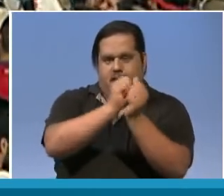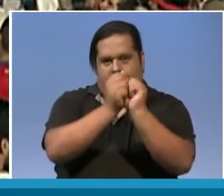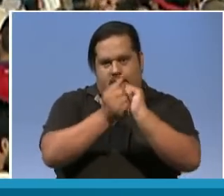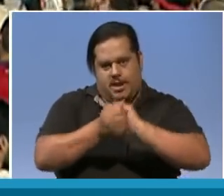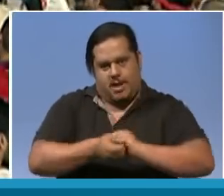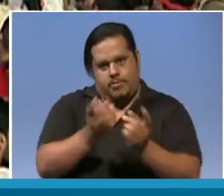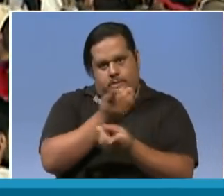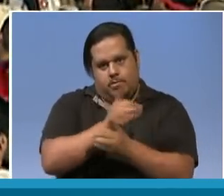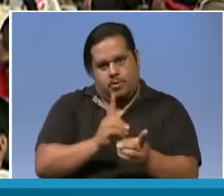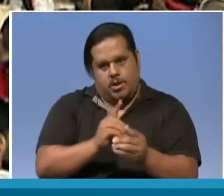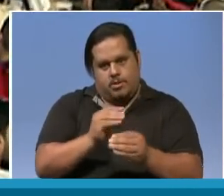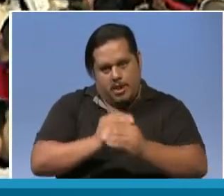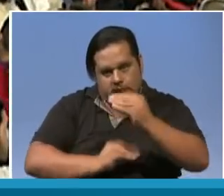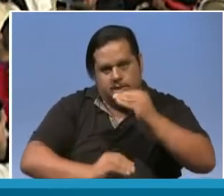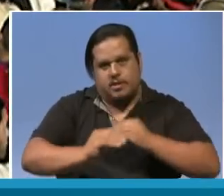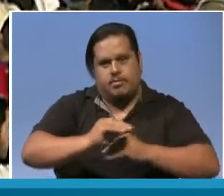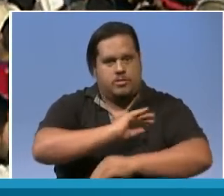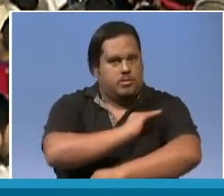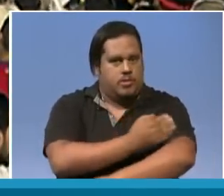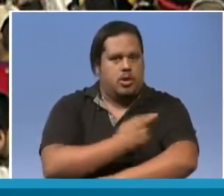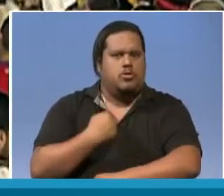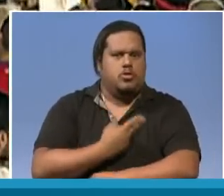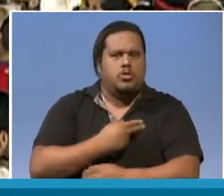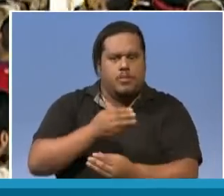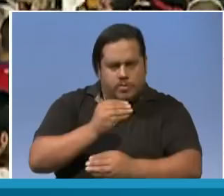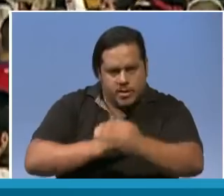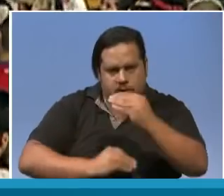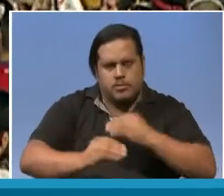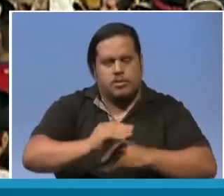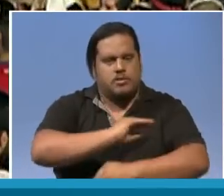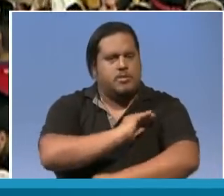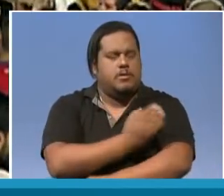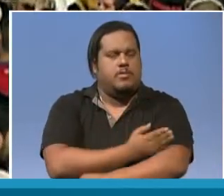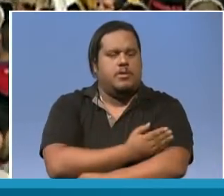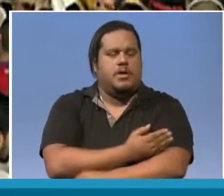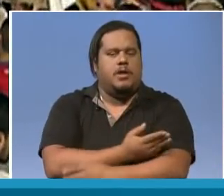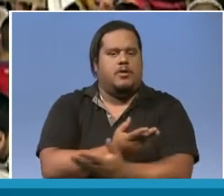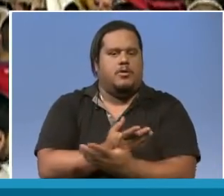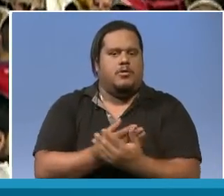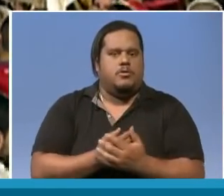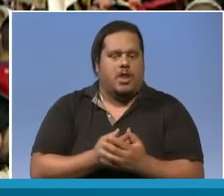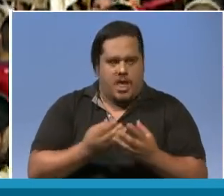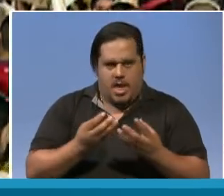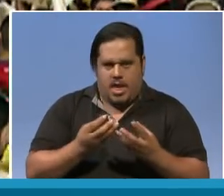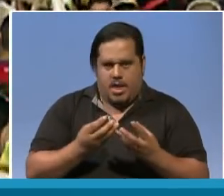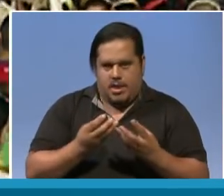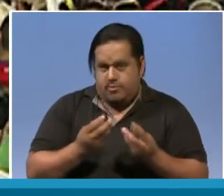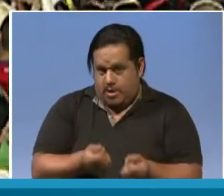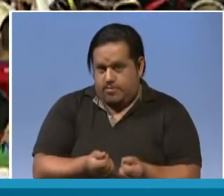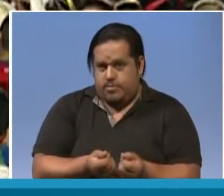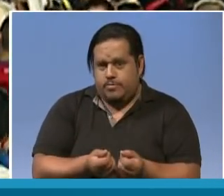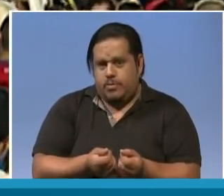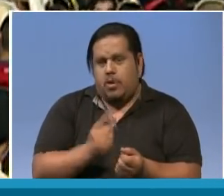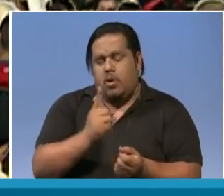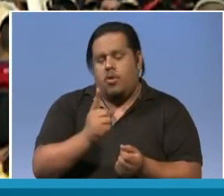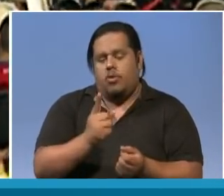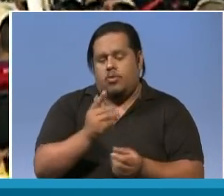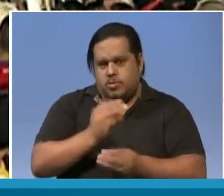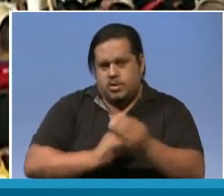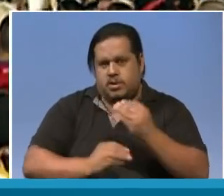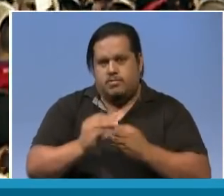el traspaso de poderes, haremos un traspaso de poderes austero, un traspaso de